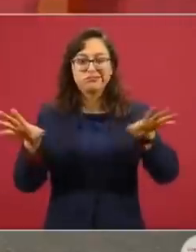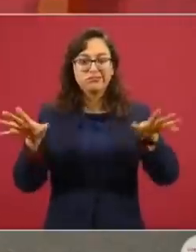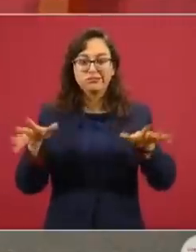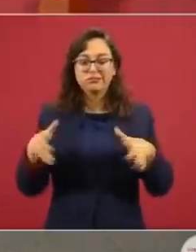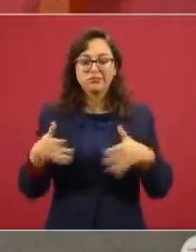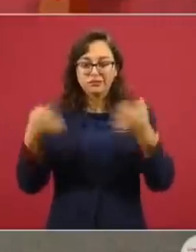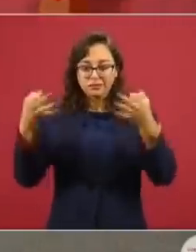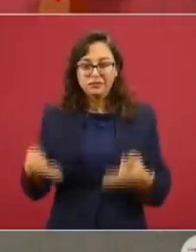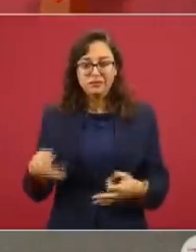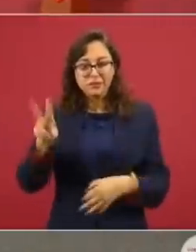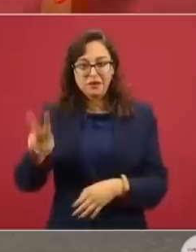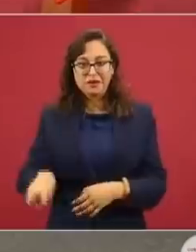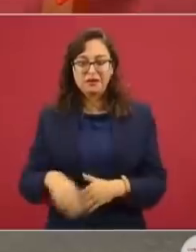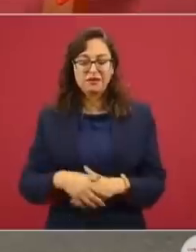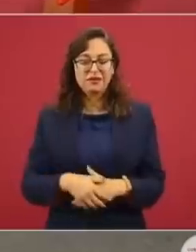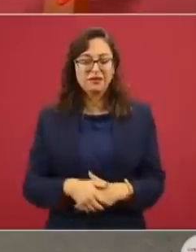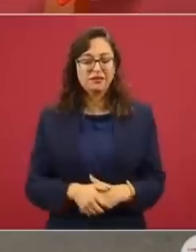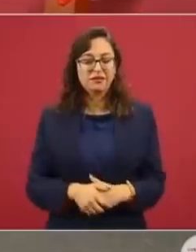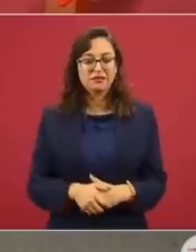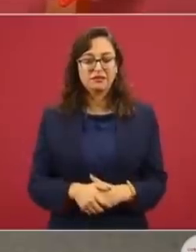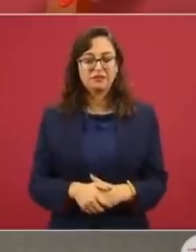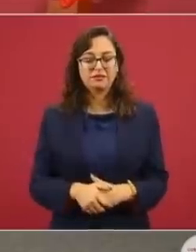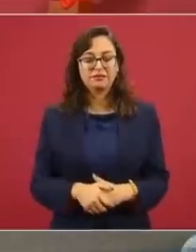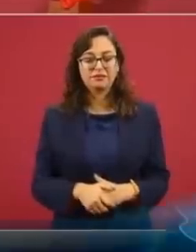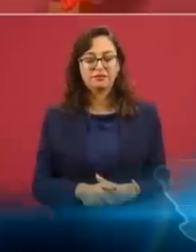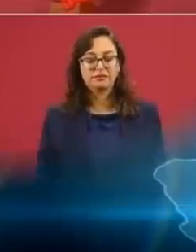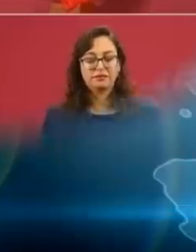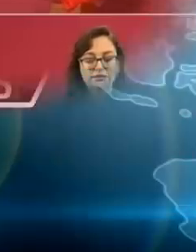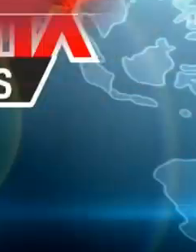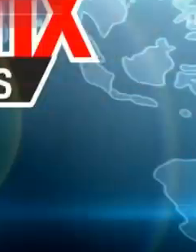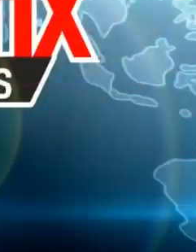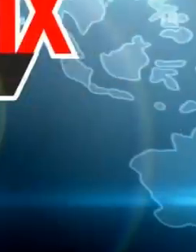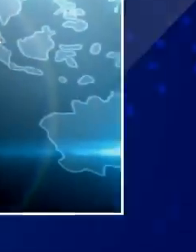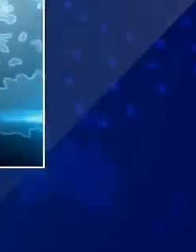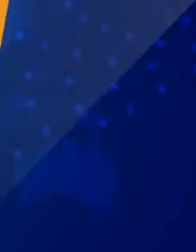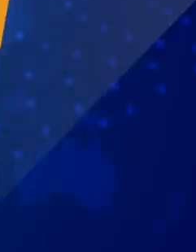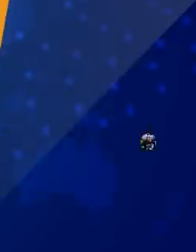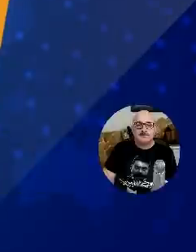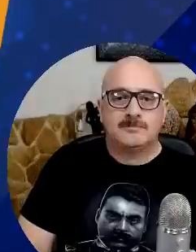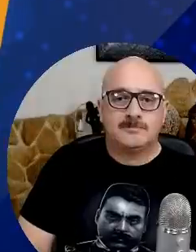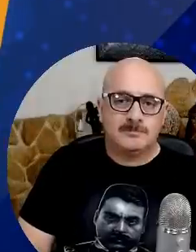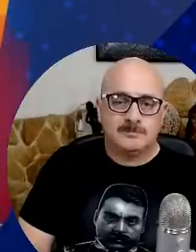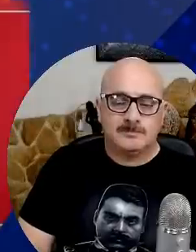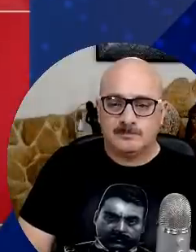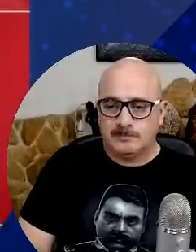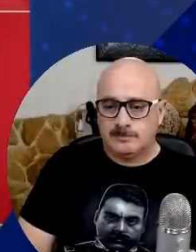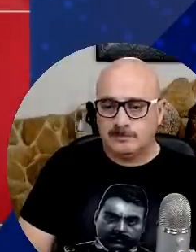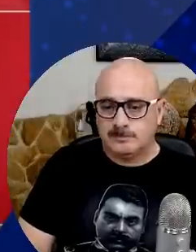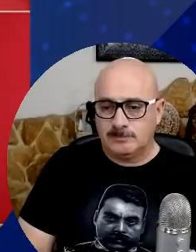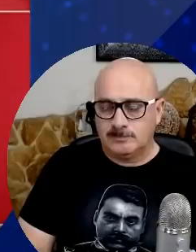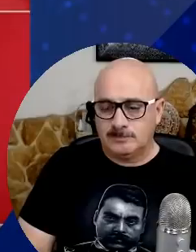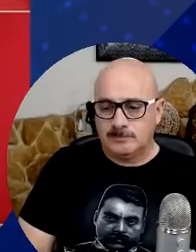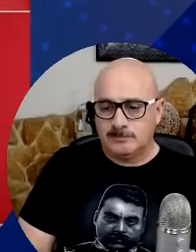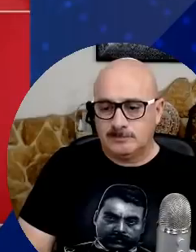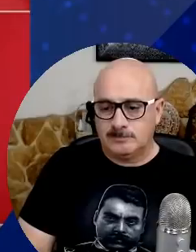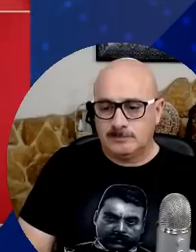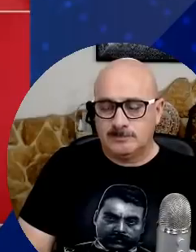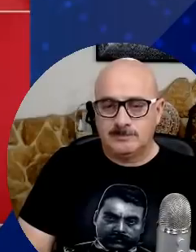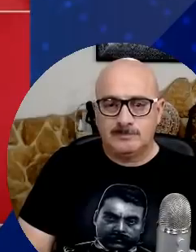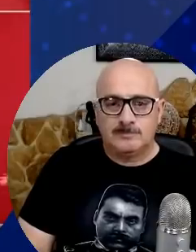Bueno, llegamos al extremo de que los medios pusieron a un presidente.